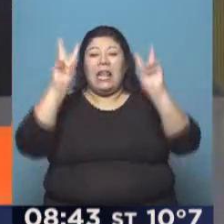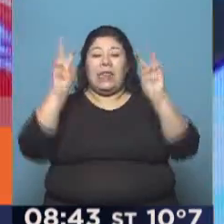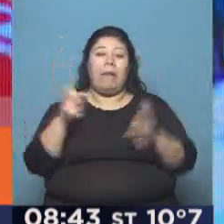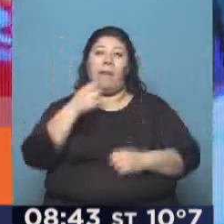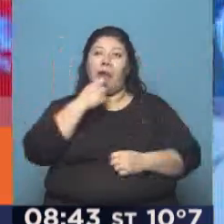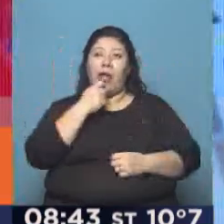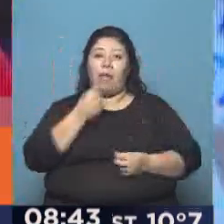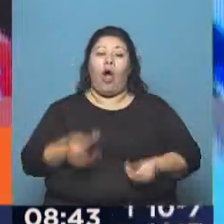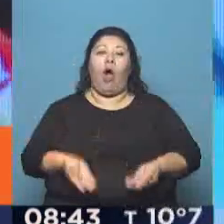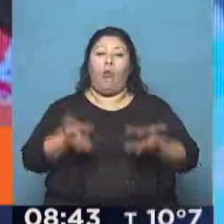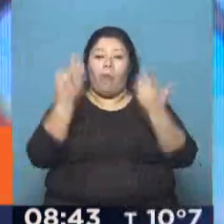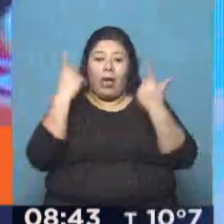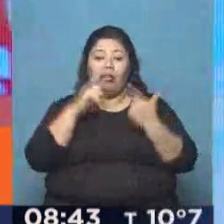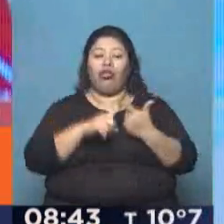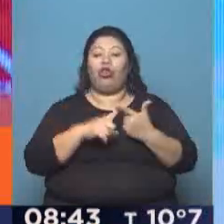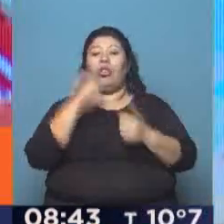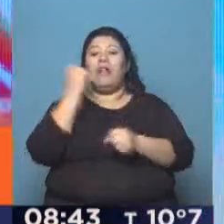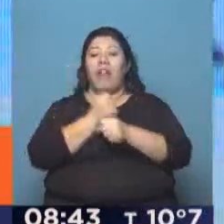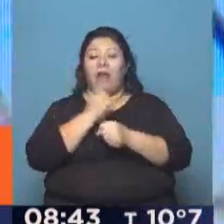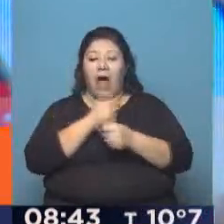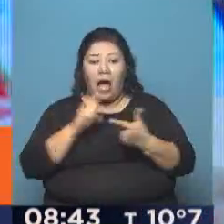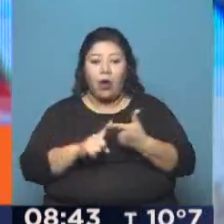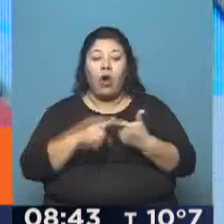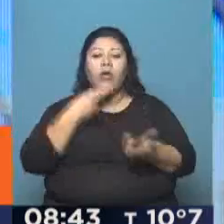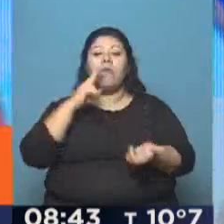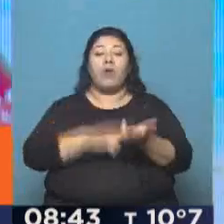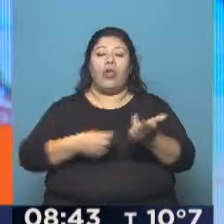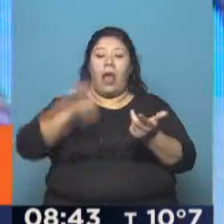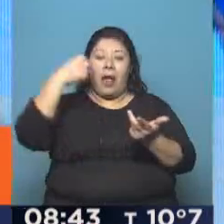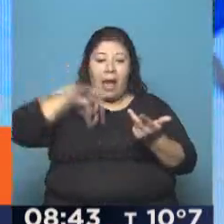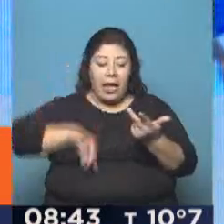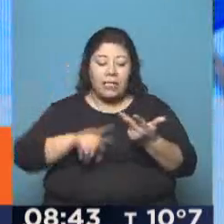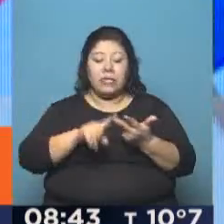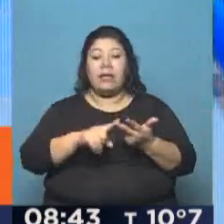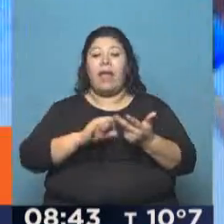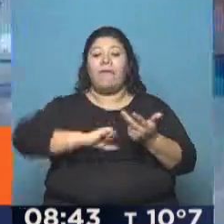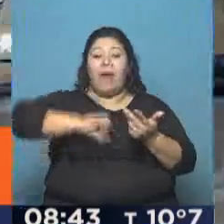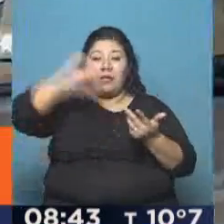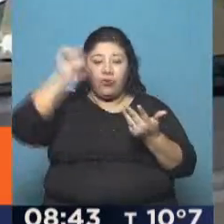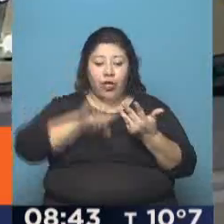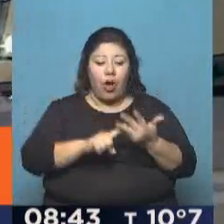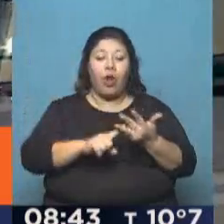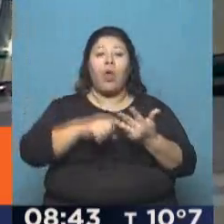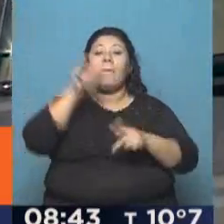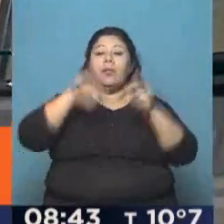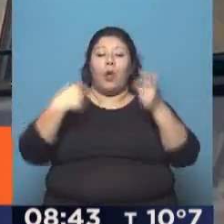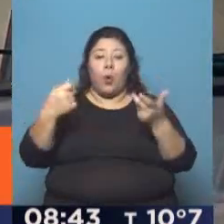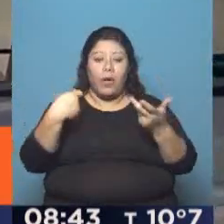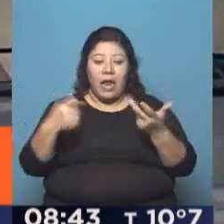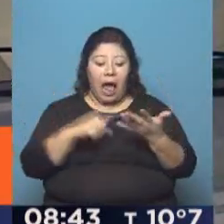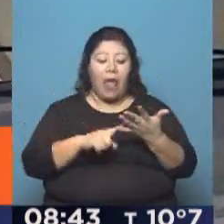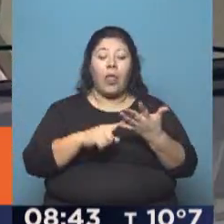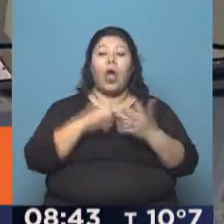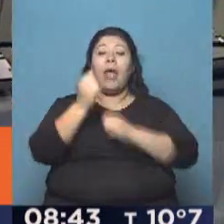que tiene que ver con el empleo con el impuesto a las ganancias con la inflación con la situación de los jubilados de las